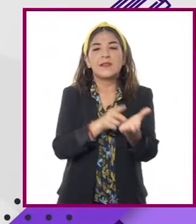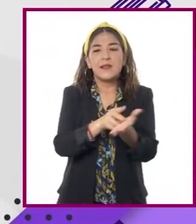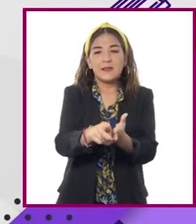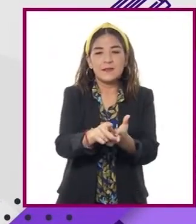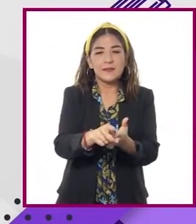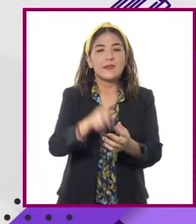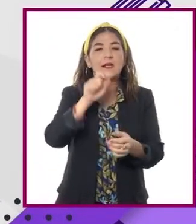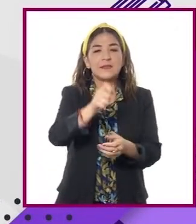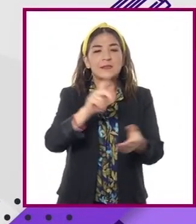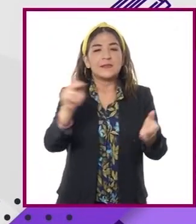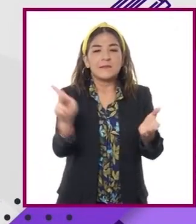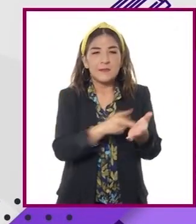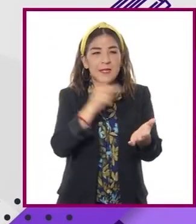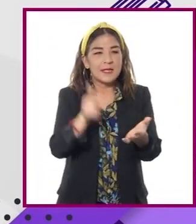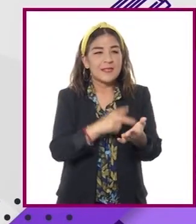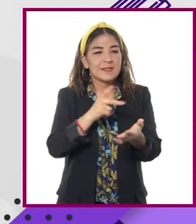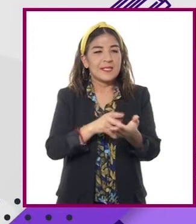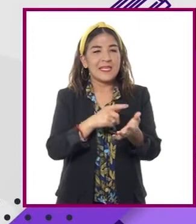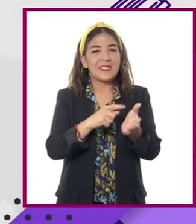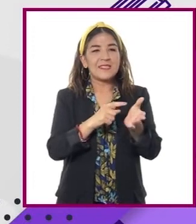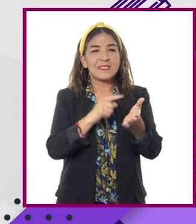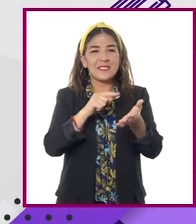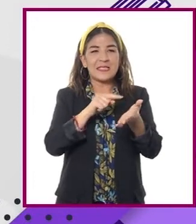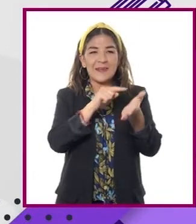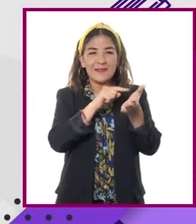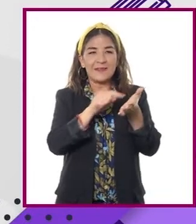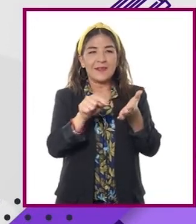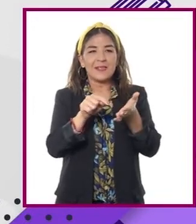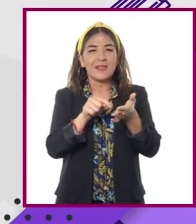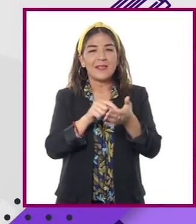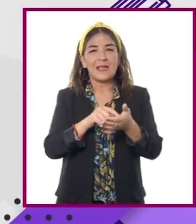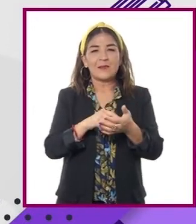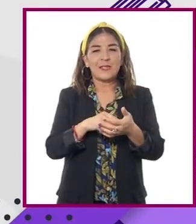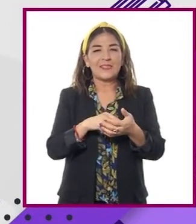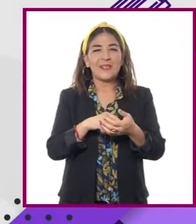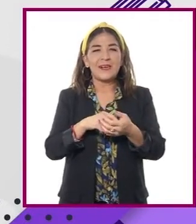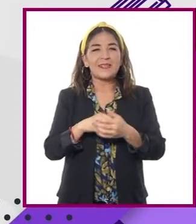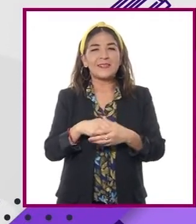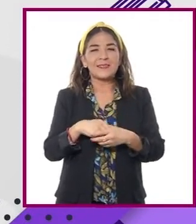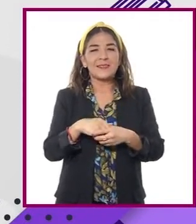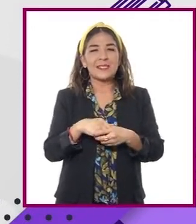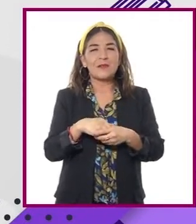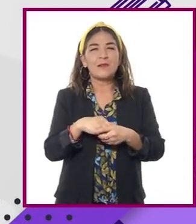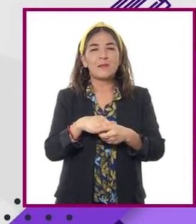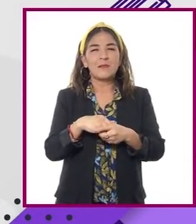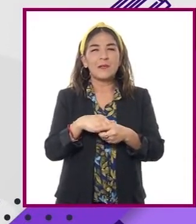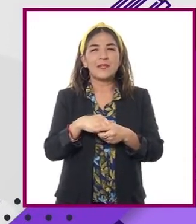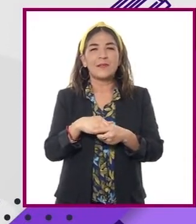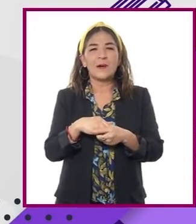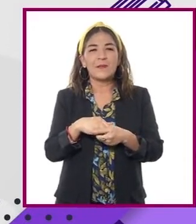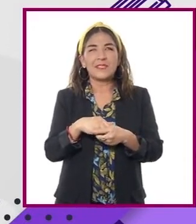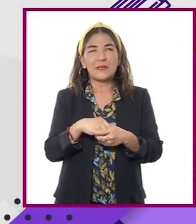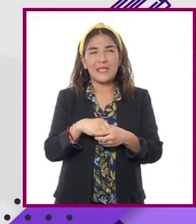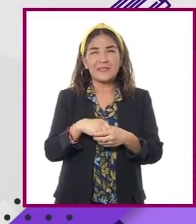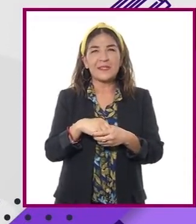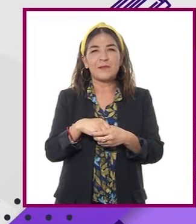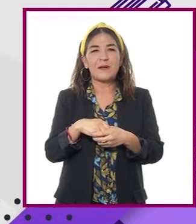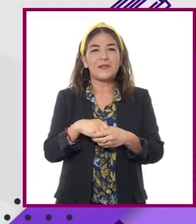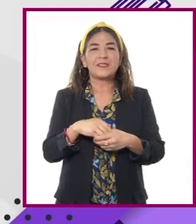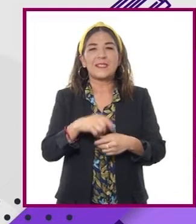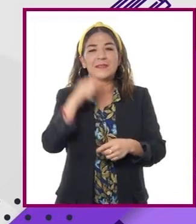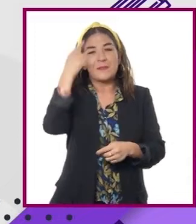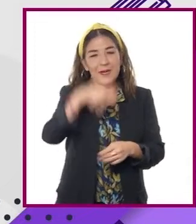petición, siempre que ésta se formule por escrito, de manera pacífica y respetuosa, pero en